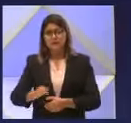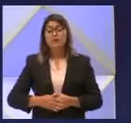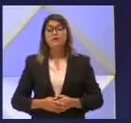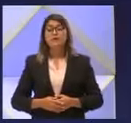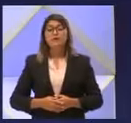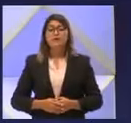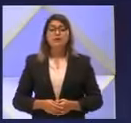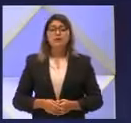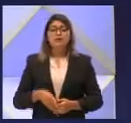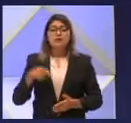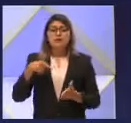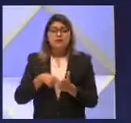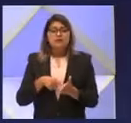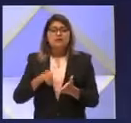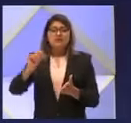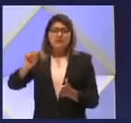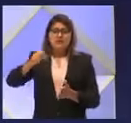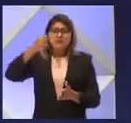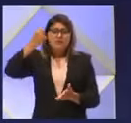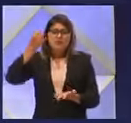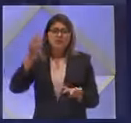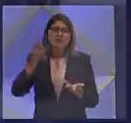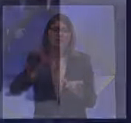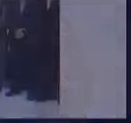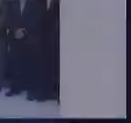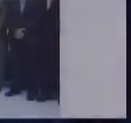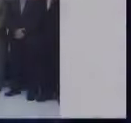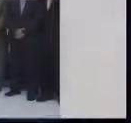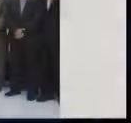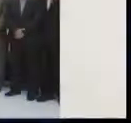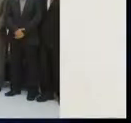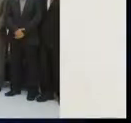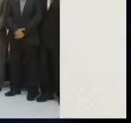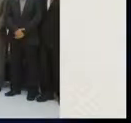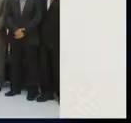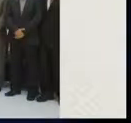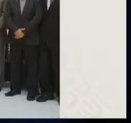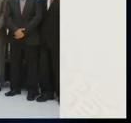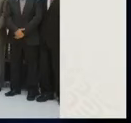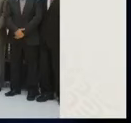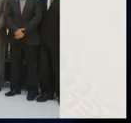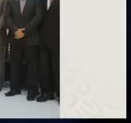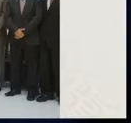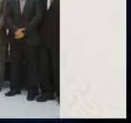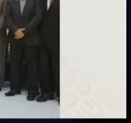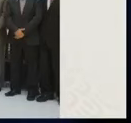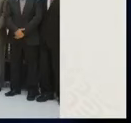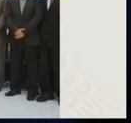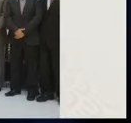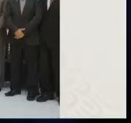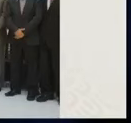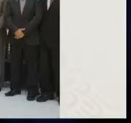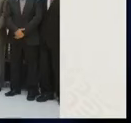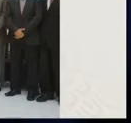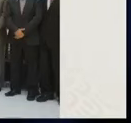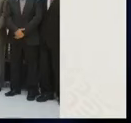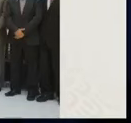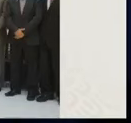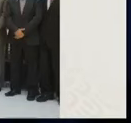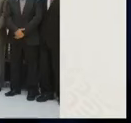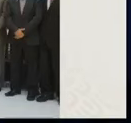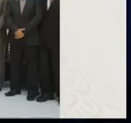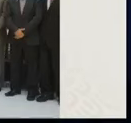poca transferencia de tecnología ha existido poco desarrollo nacional de industria y poca ciencia relacionada con